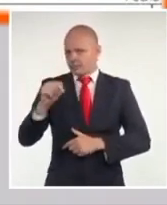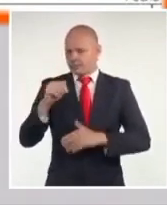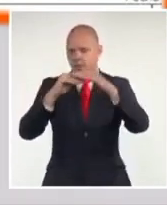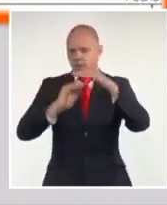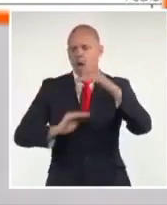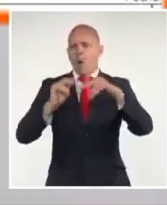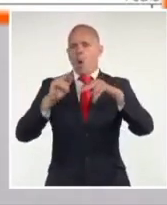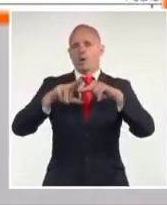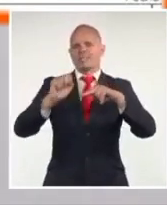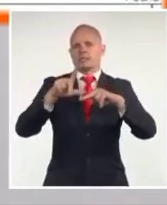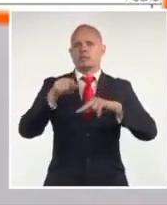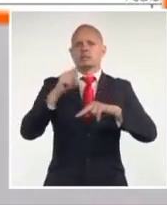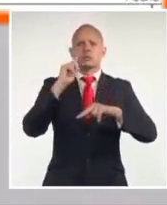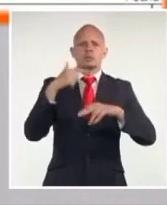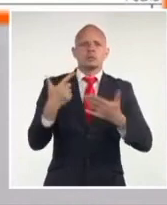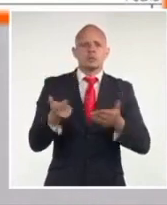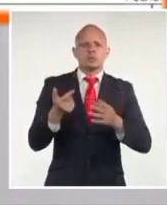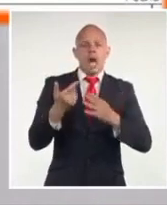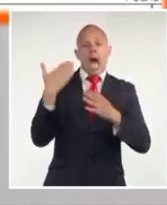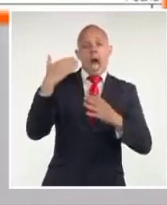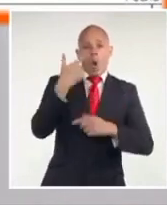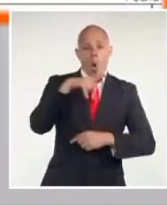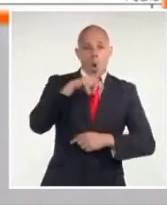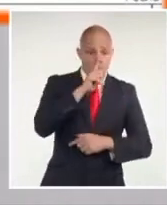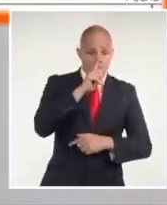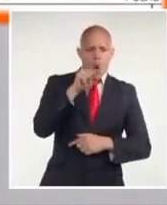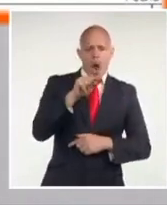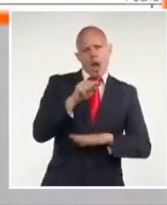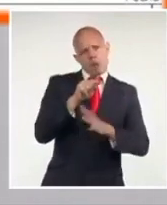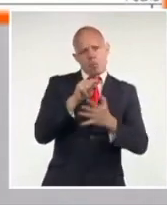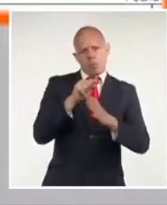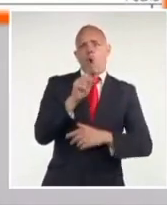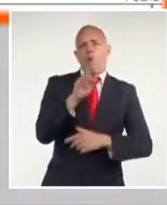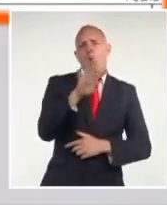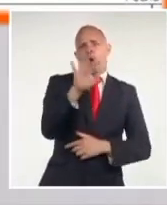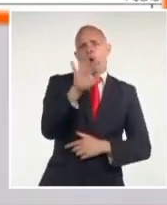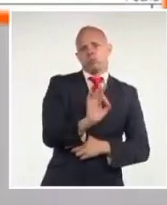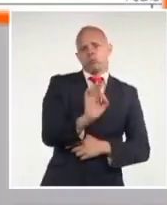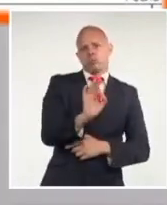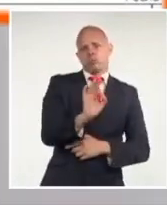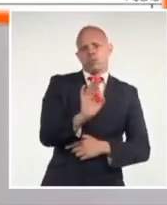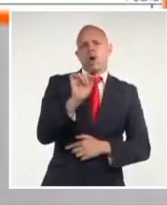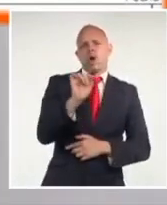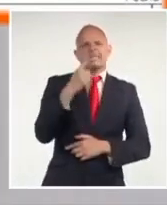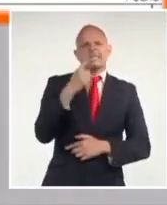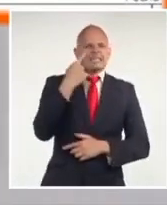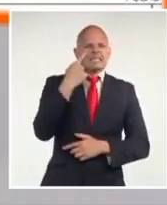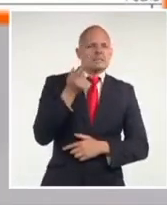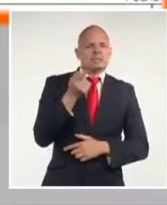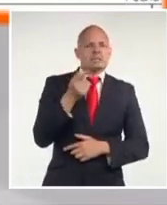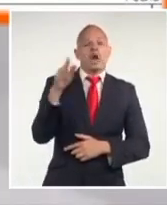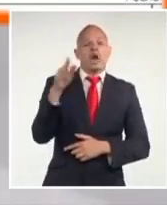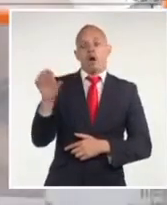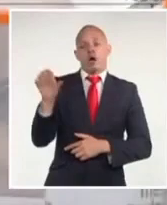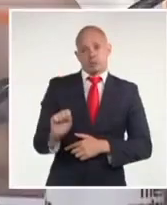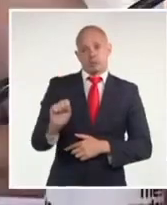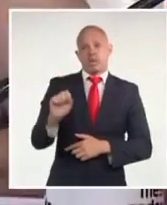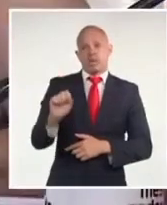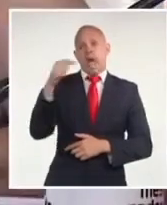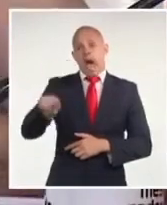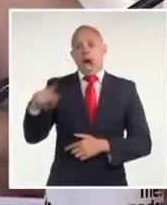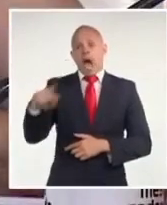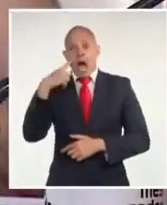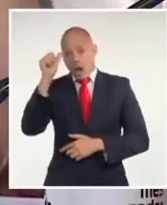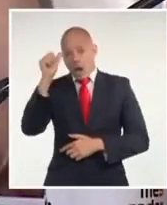Holguín, donde Holguín estaba en junio en un 44% y hoy en lo que salió hoy, que no está, está en un 87%, es decir,